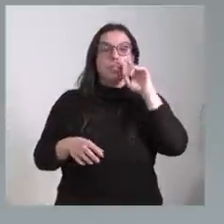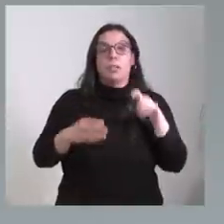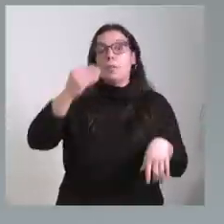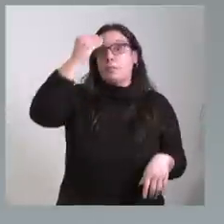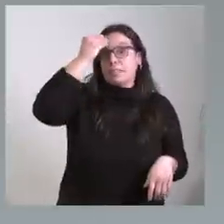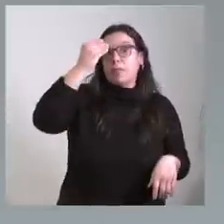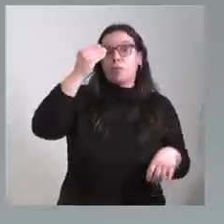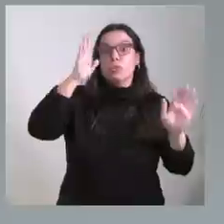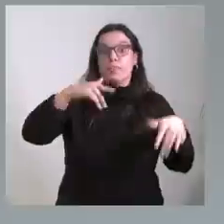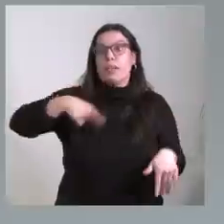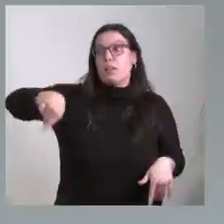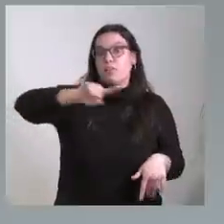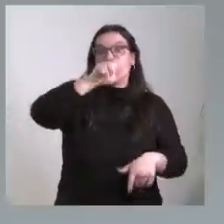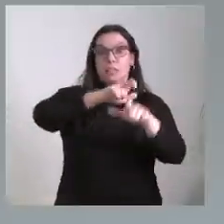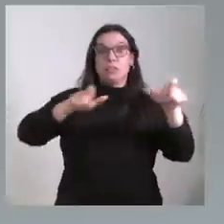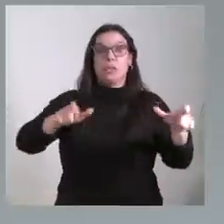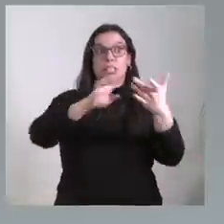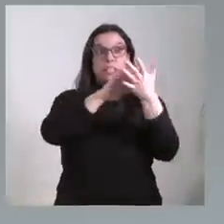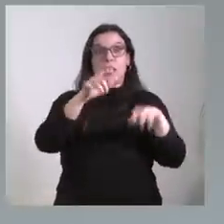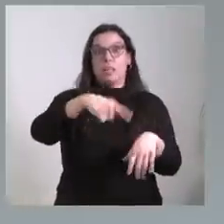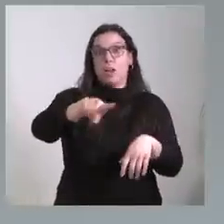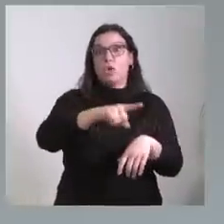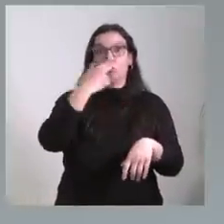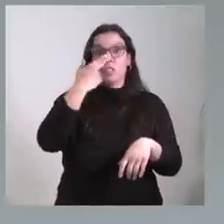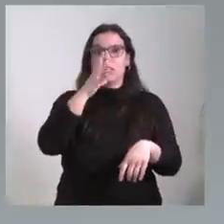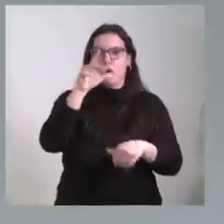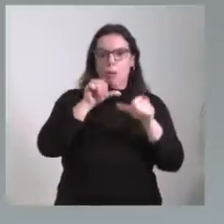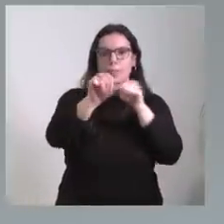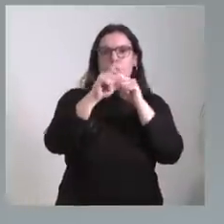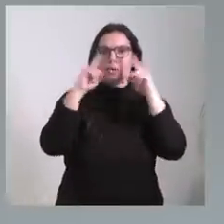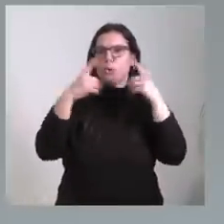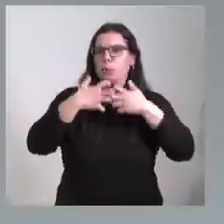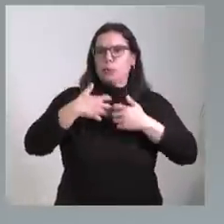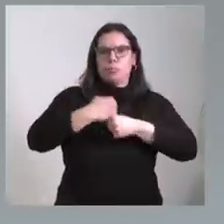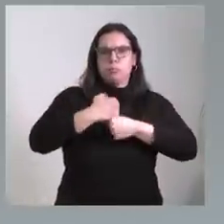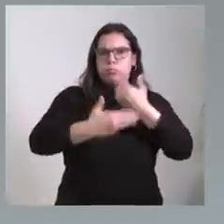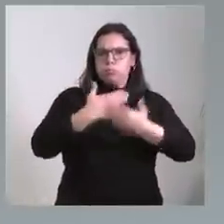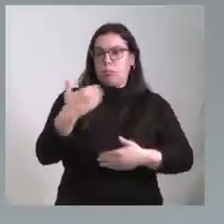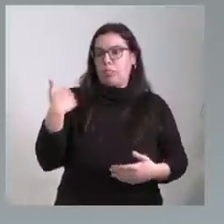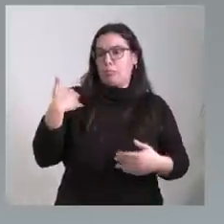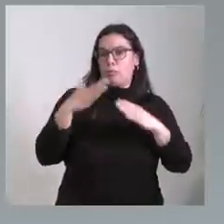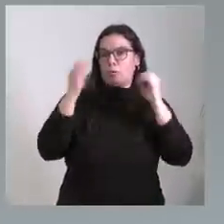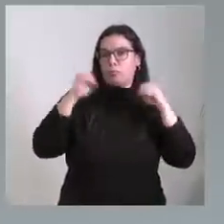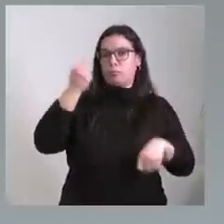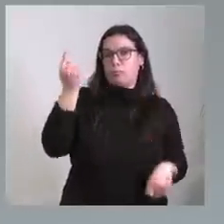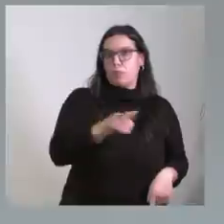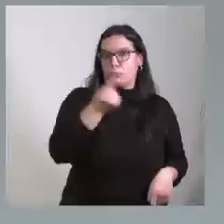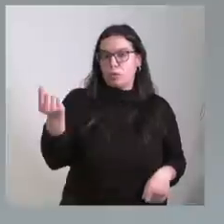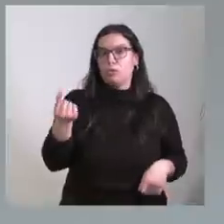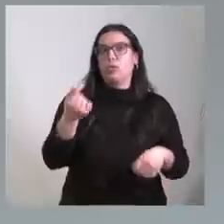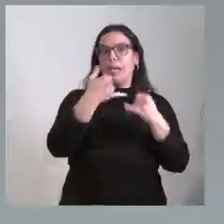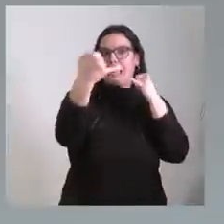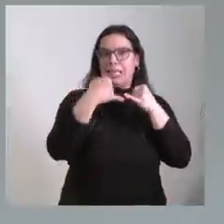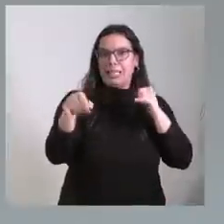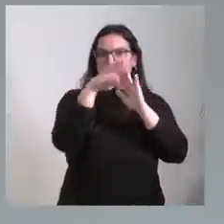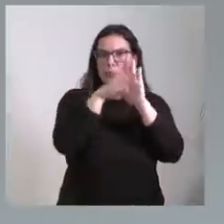personas de nuestra comunidad Autónoma ahora tenemos un año entero por delante de muchísimo trabajo un presupuesto recién aprobado unas líneas que han